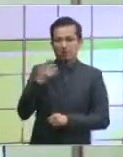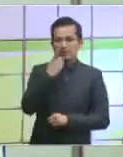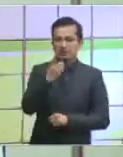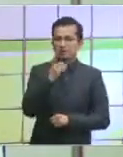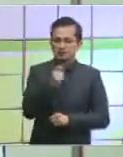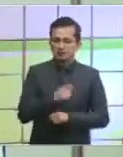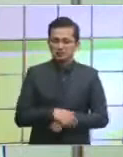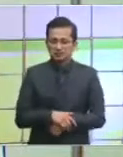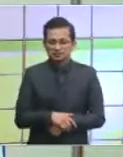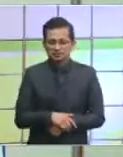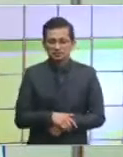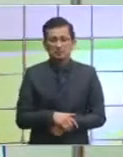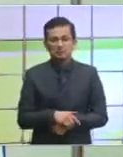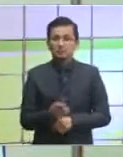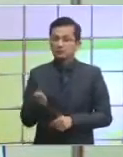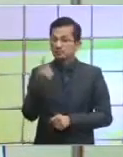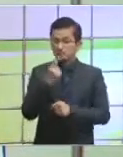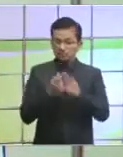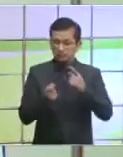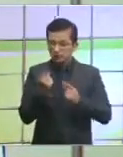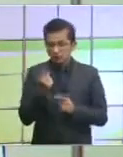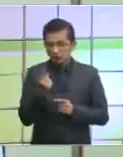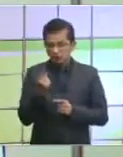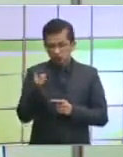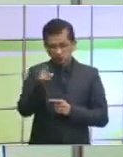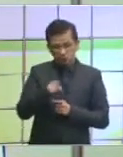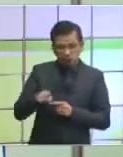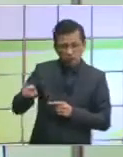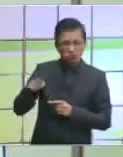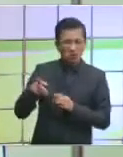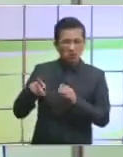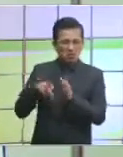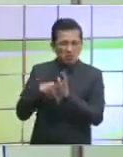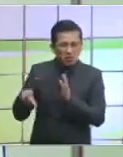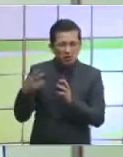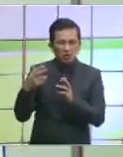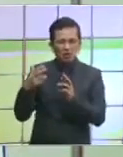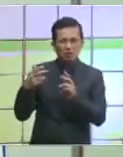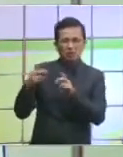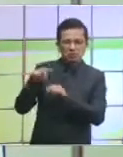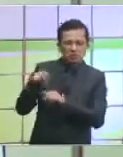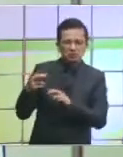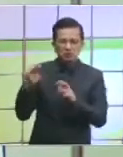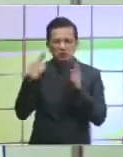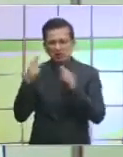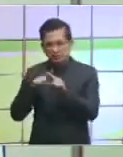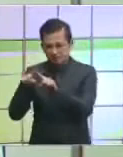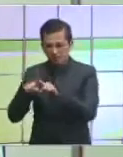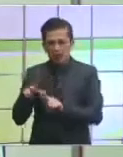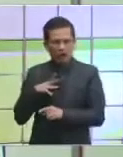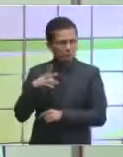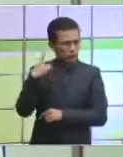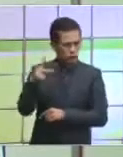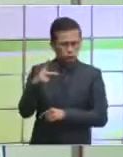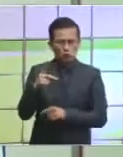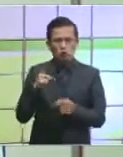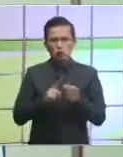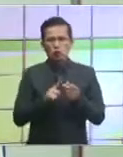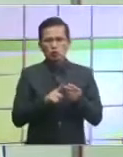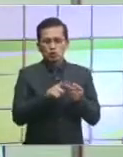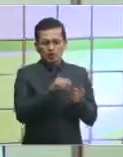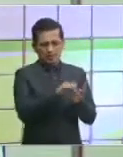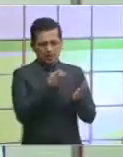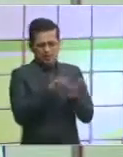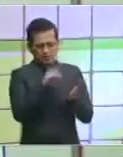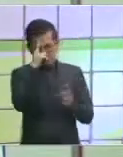que tienen consolidad y sima sus fuentes judiciales y son fuentes hoy en día especializadas yo los